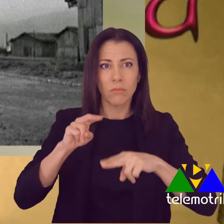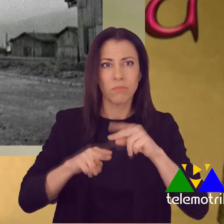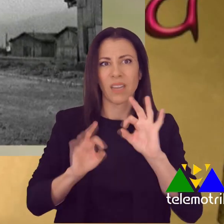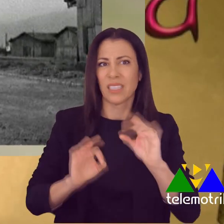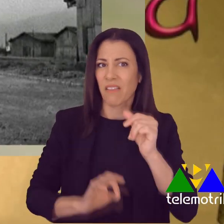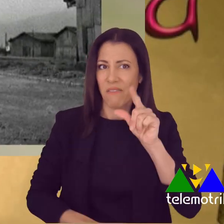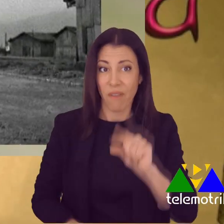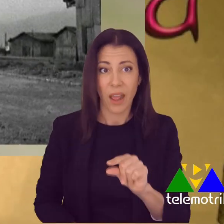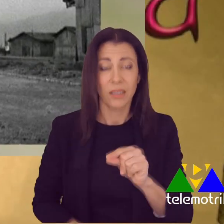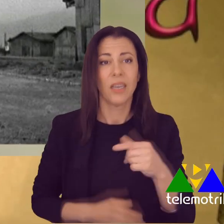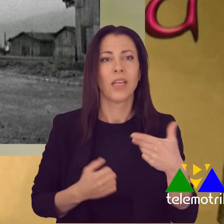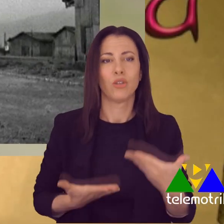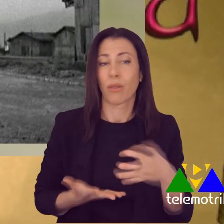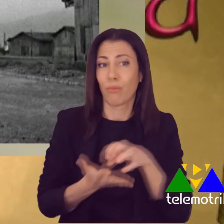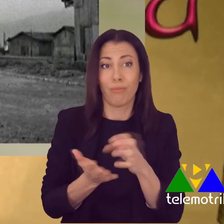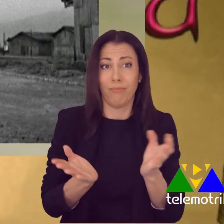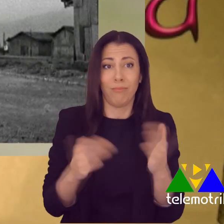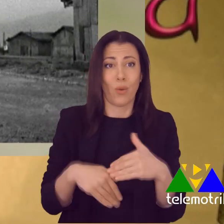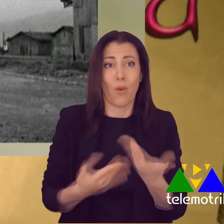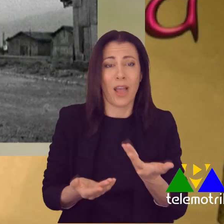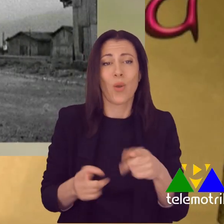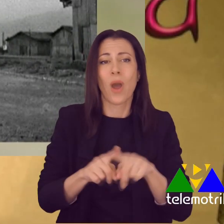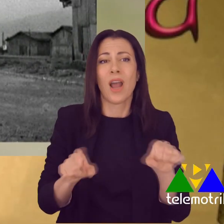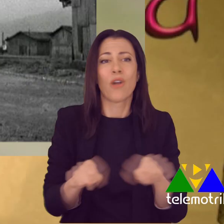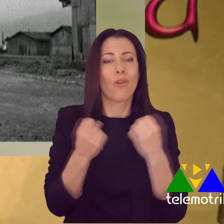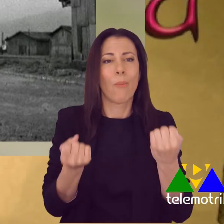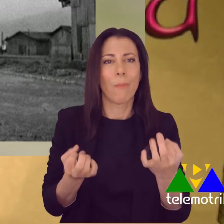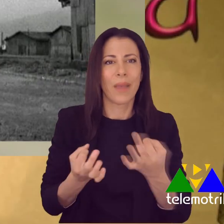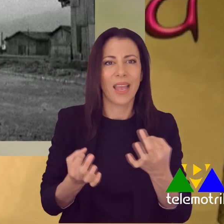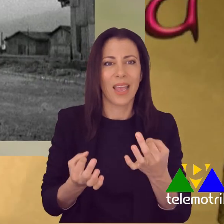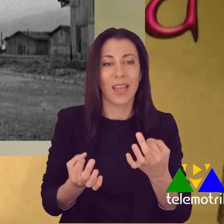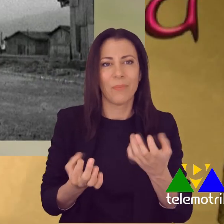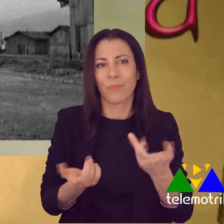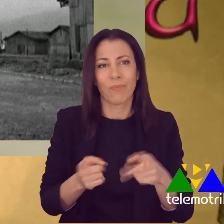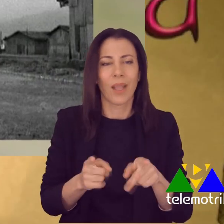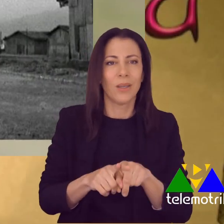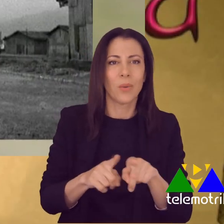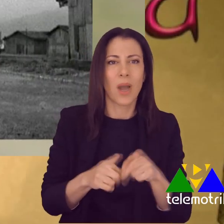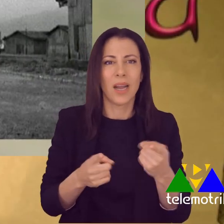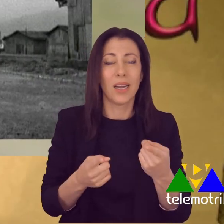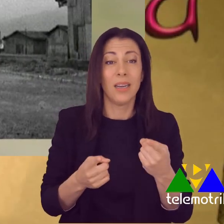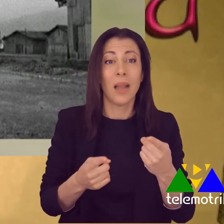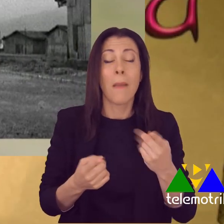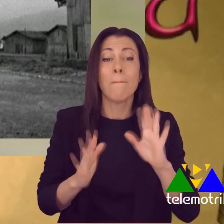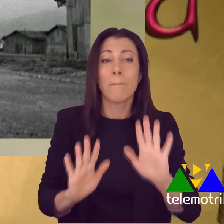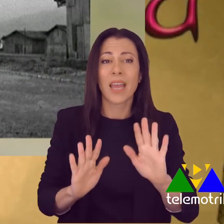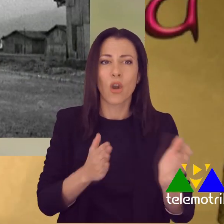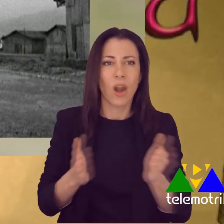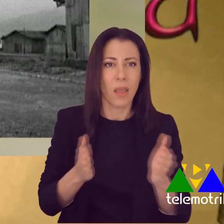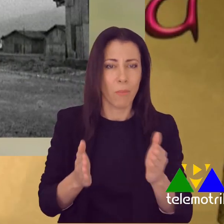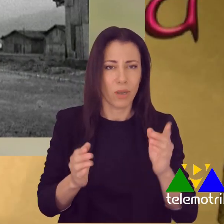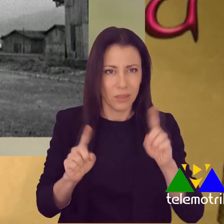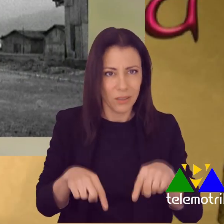barata y indudablemente pues no rompe un poco los esquemas, pero bueno, en la época también